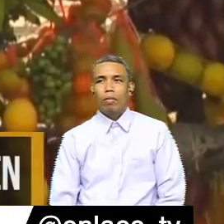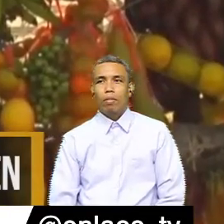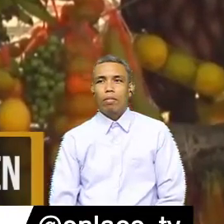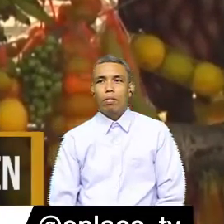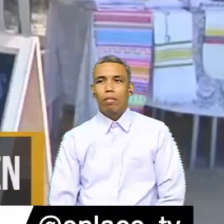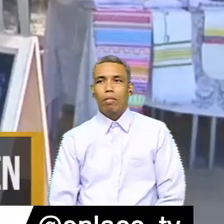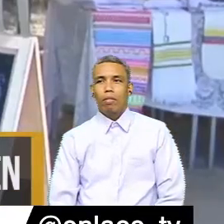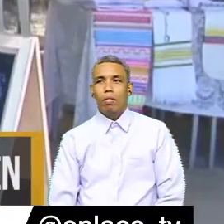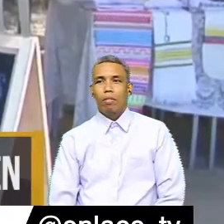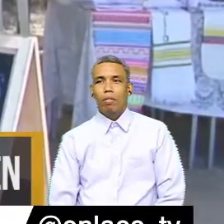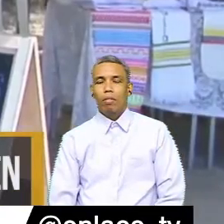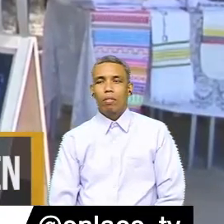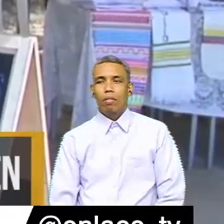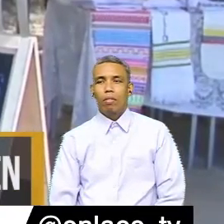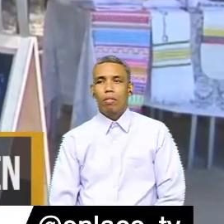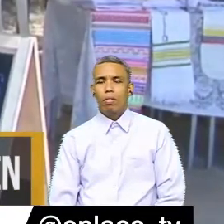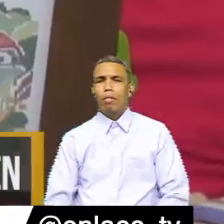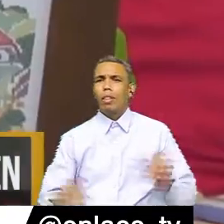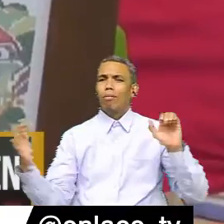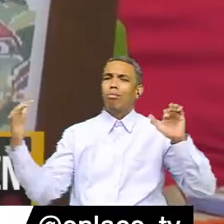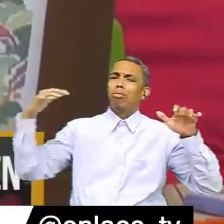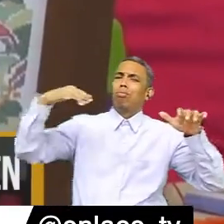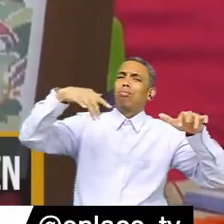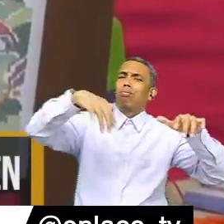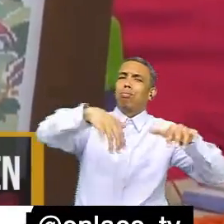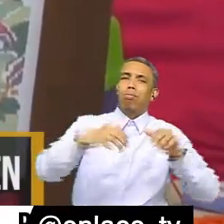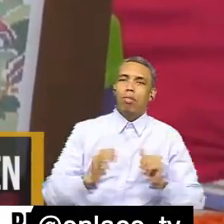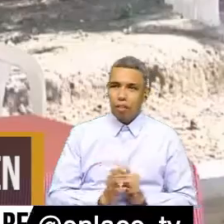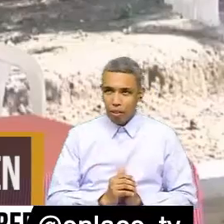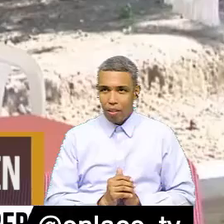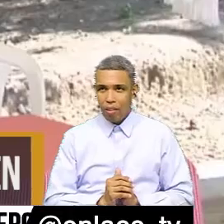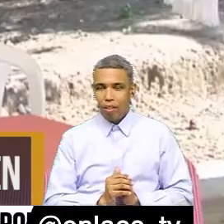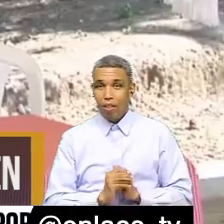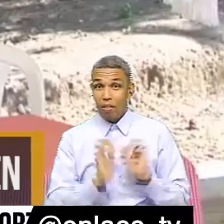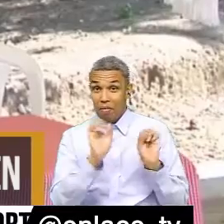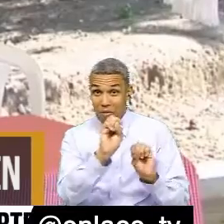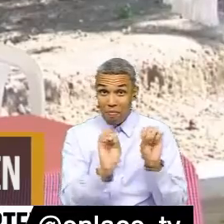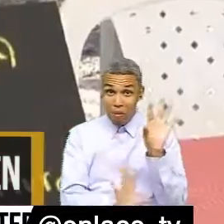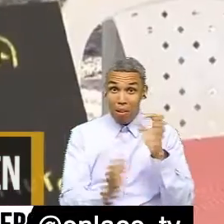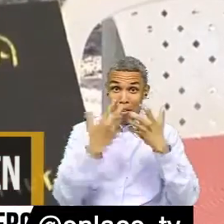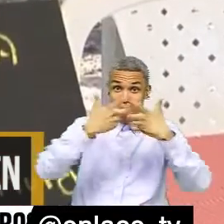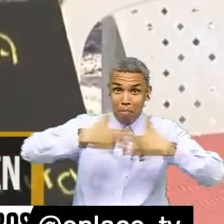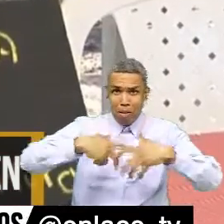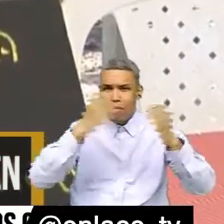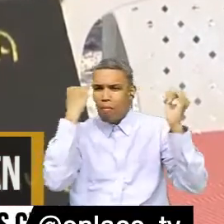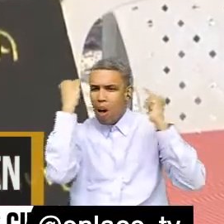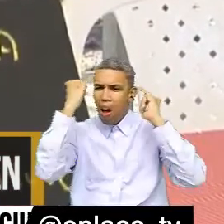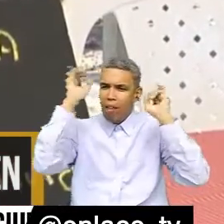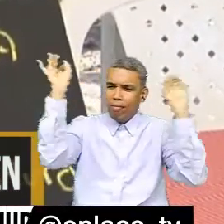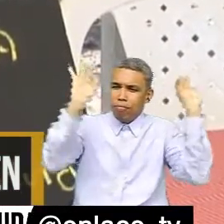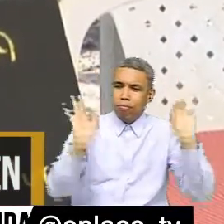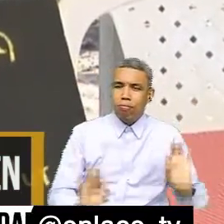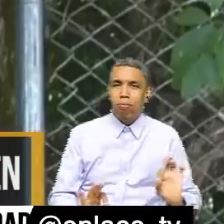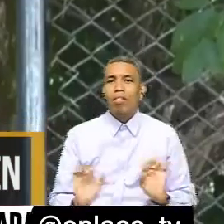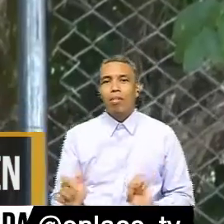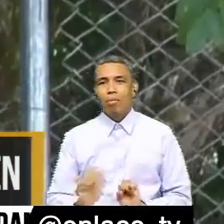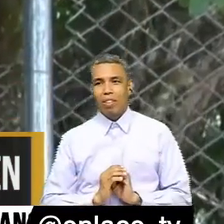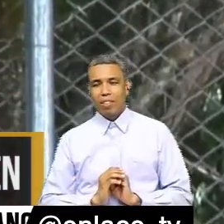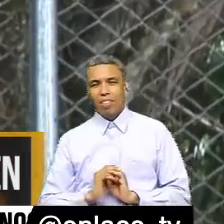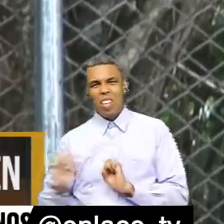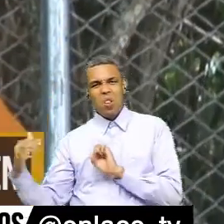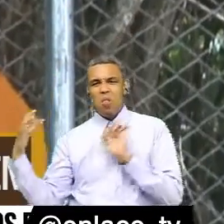la iniciativa de encuentro cultural fue impulsada por el grupo motor río sogamoso integrado por líderes sociales del área de influencia de la central